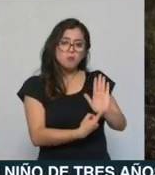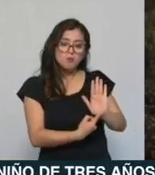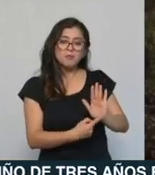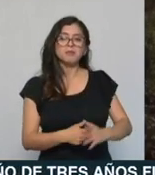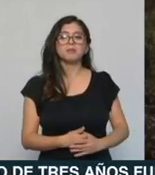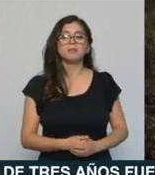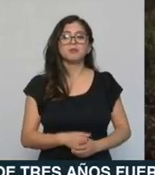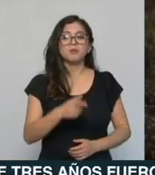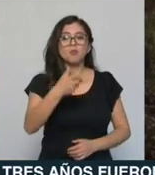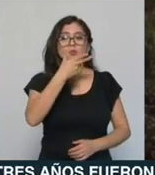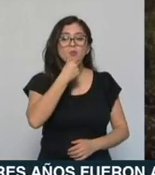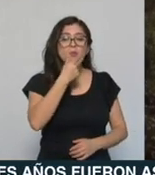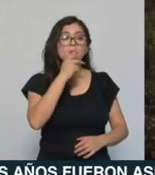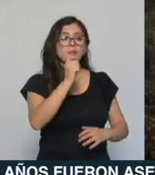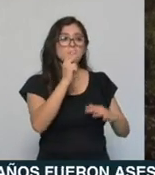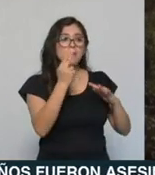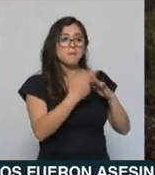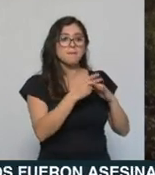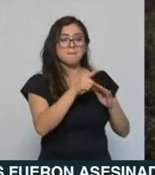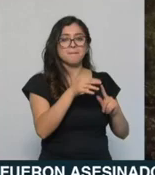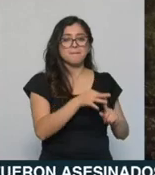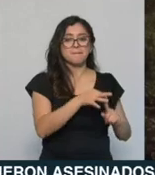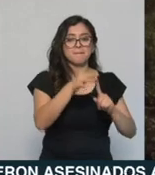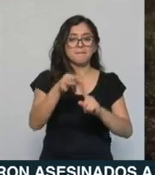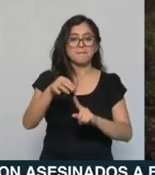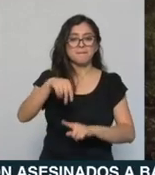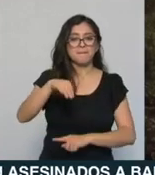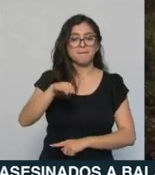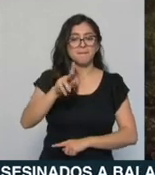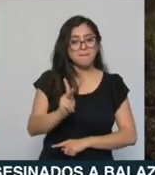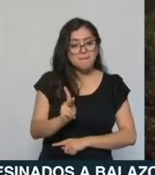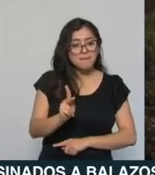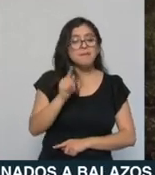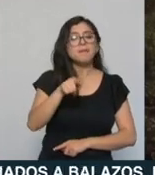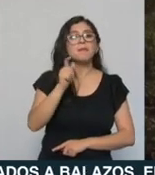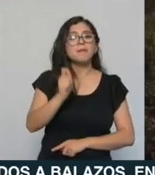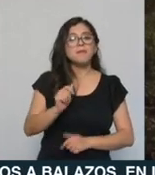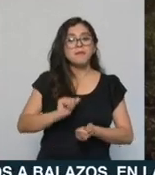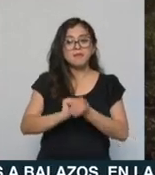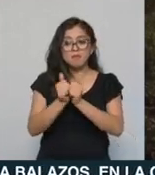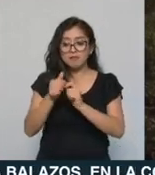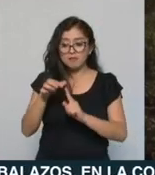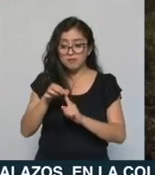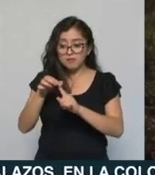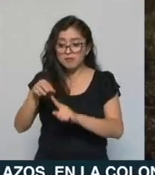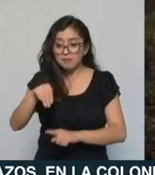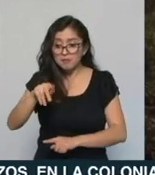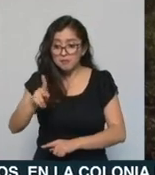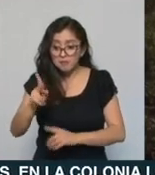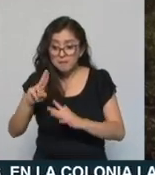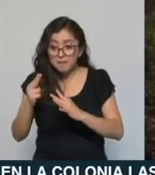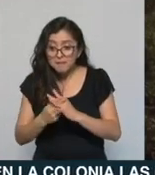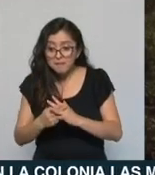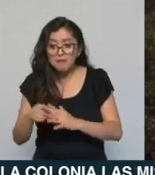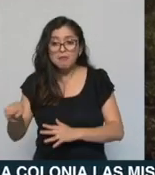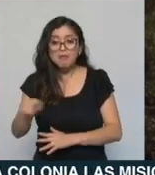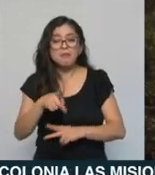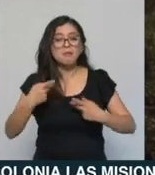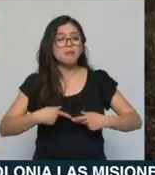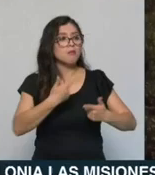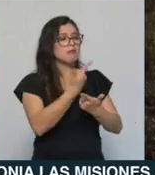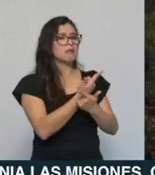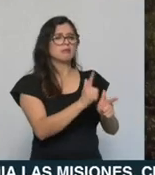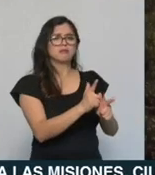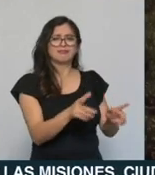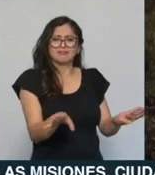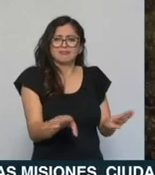el asesino es presentado ante la autoridad, ante el Ministerio Público, y a pesar de ello es liberado el asesino. Esto generó que la comisión